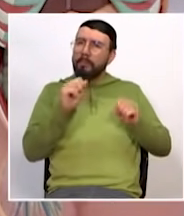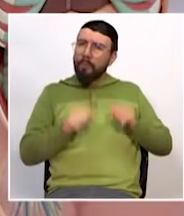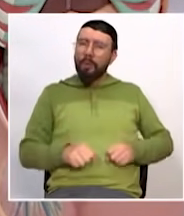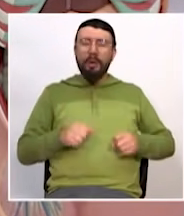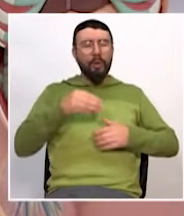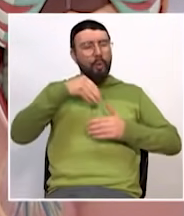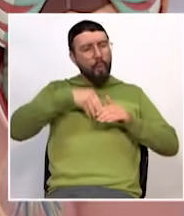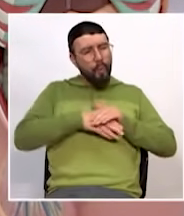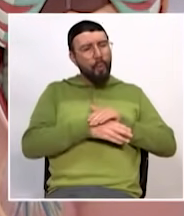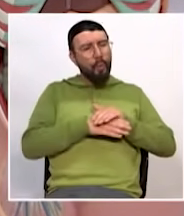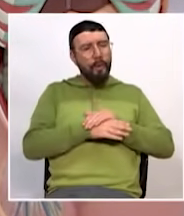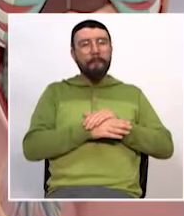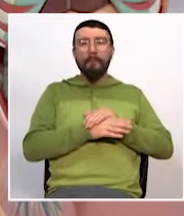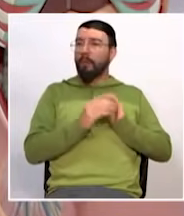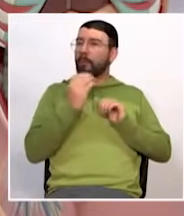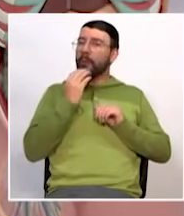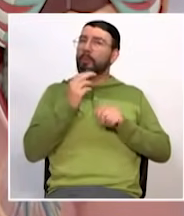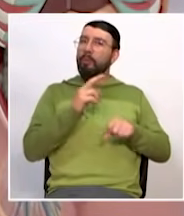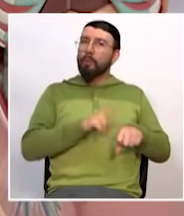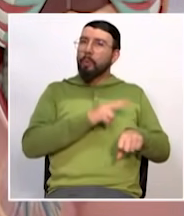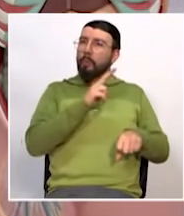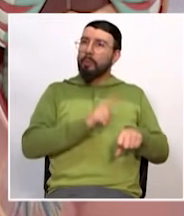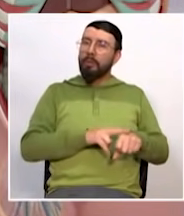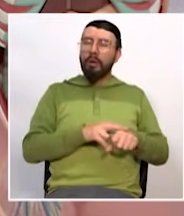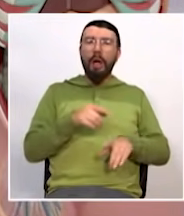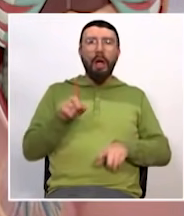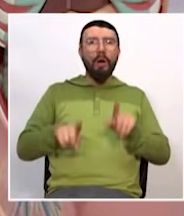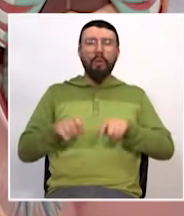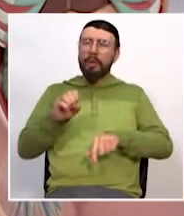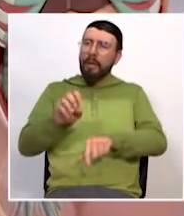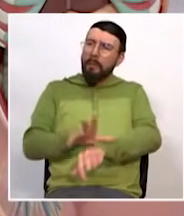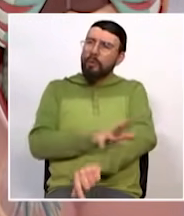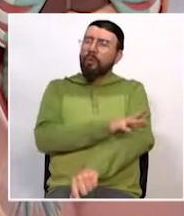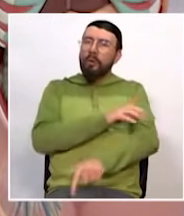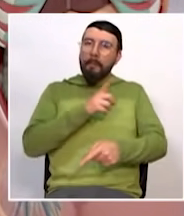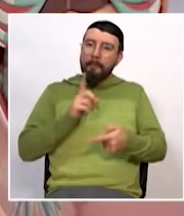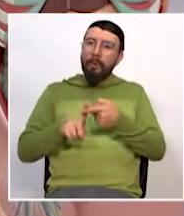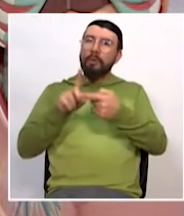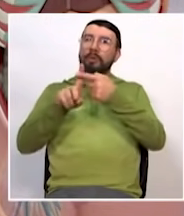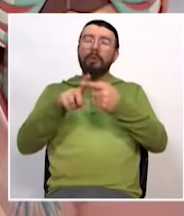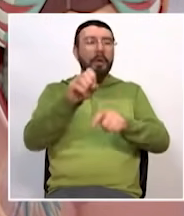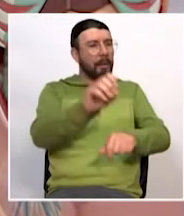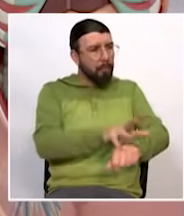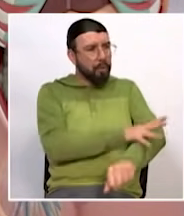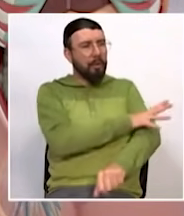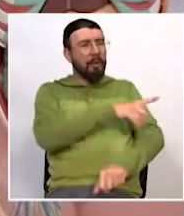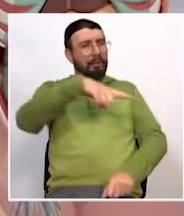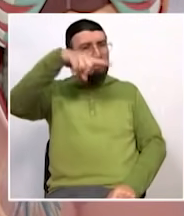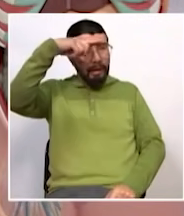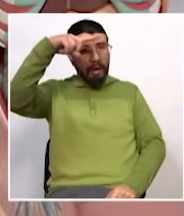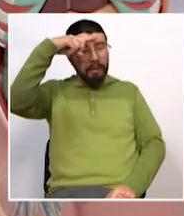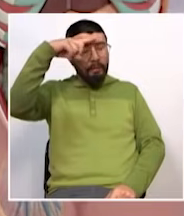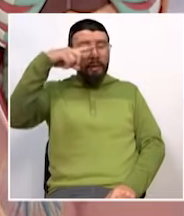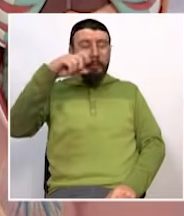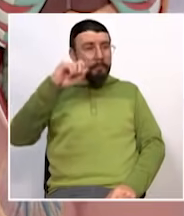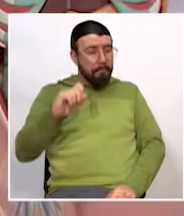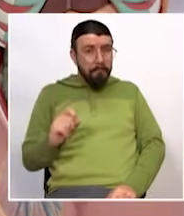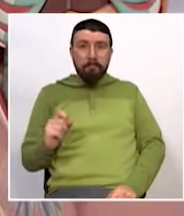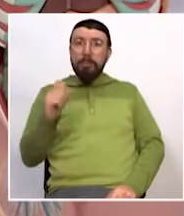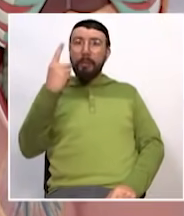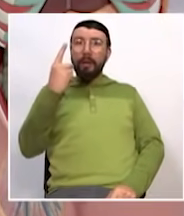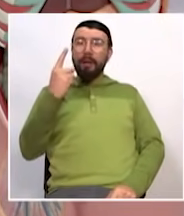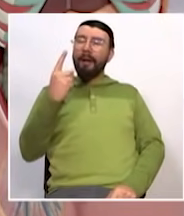naturalmente tenemos que hay emociones positivas y emociones negativas las primeras se expresan a través de